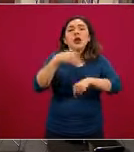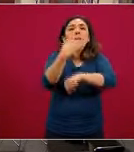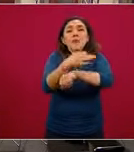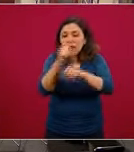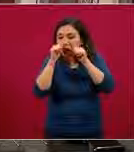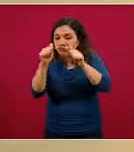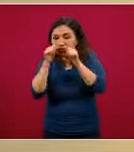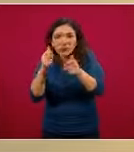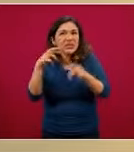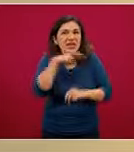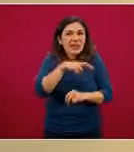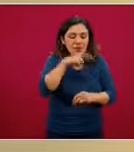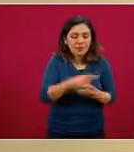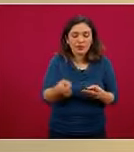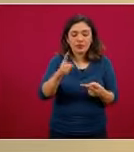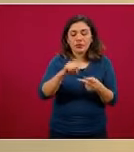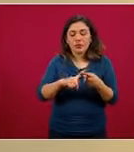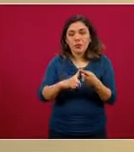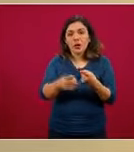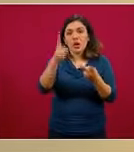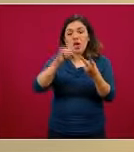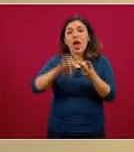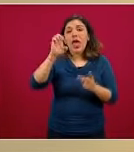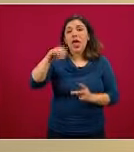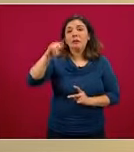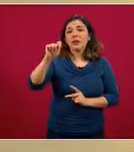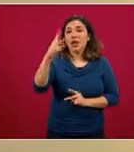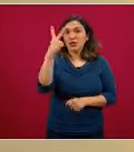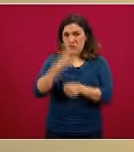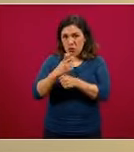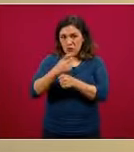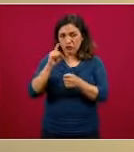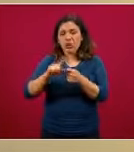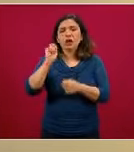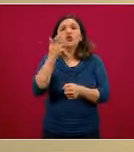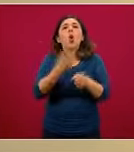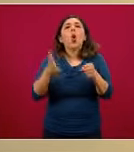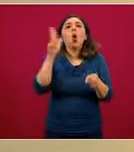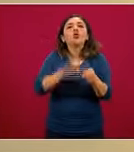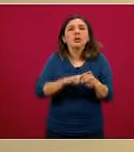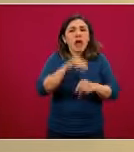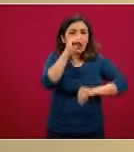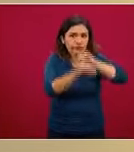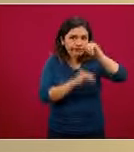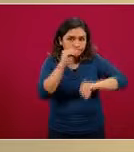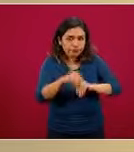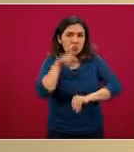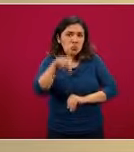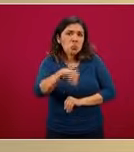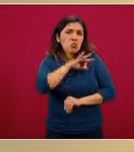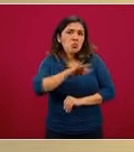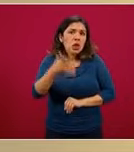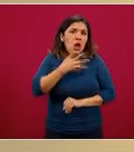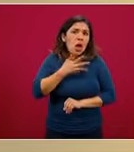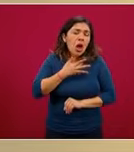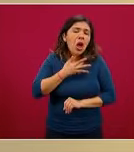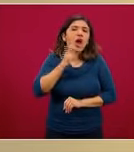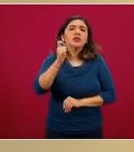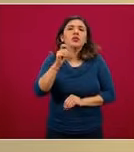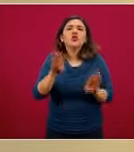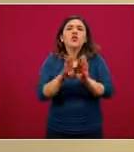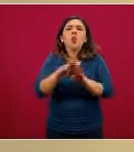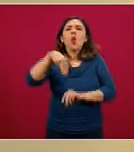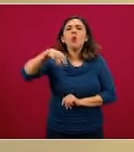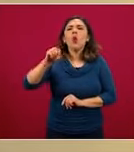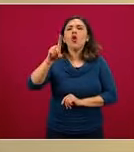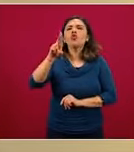pacientes. El MT de tipo 2 es hospitalario y puede contener un